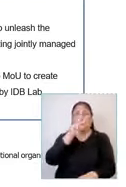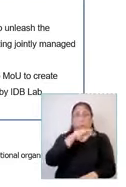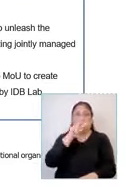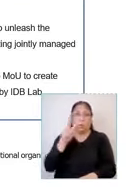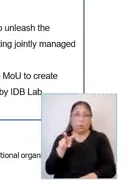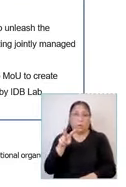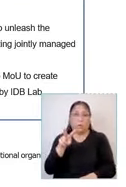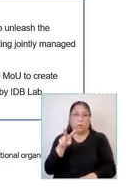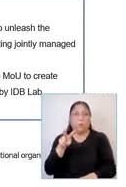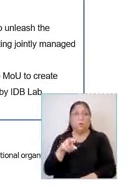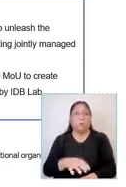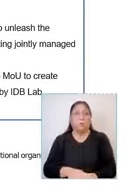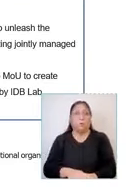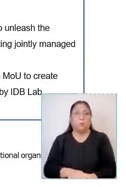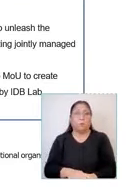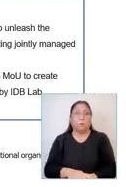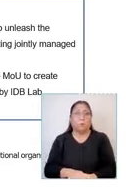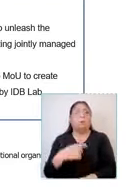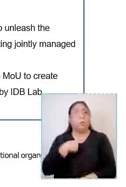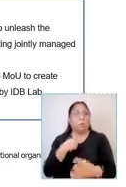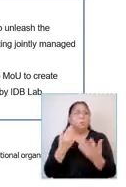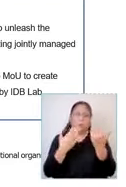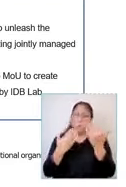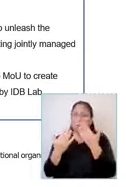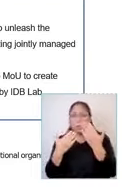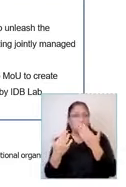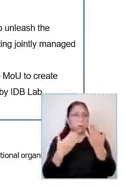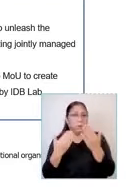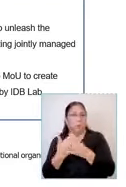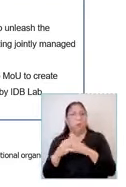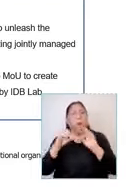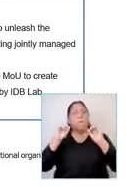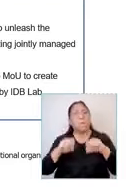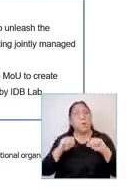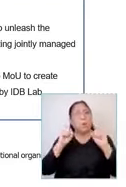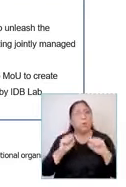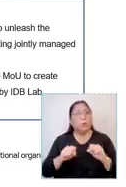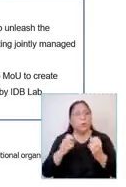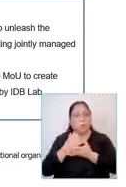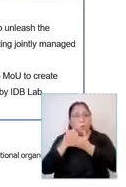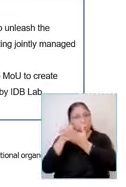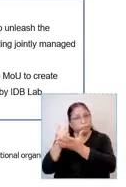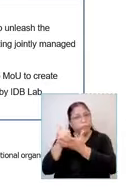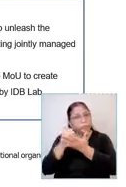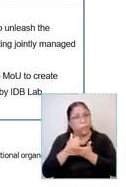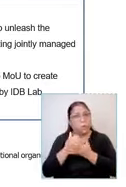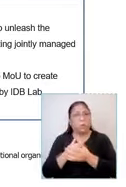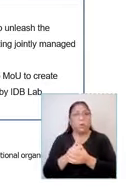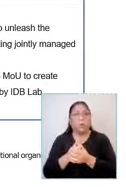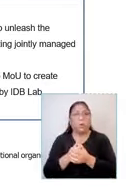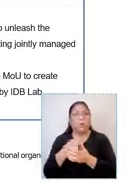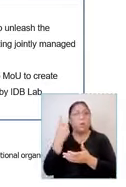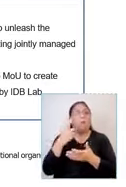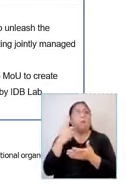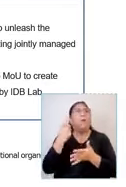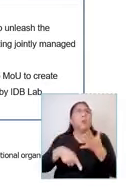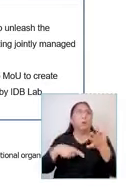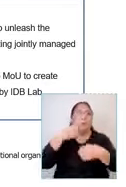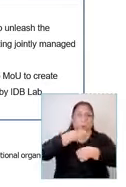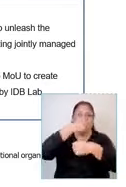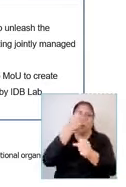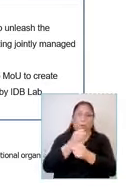y hablamos sobre la posible colaboración para crear